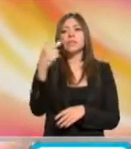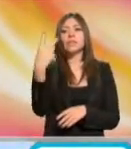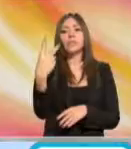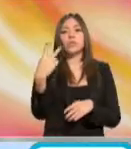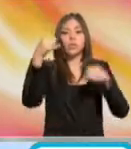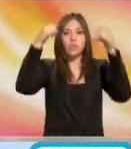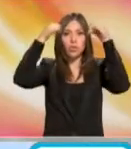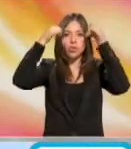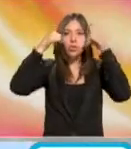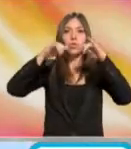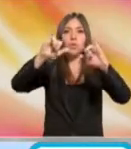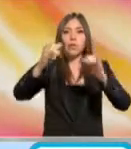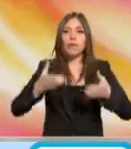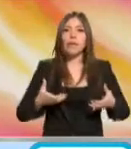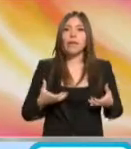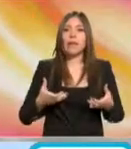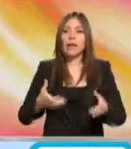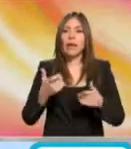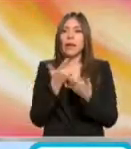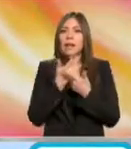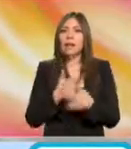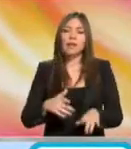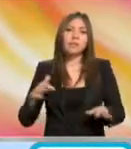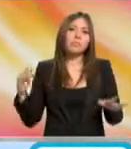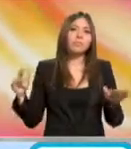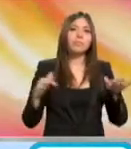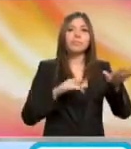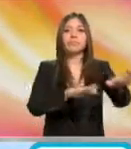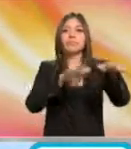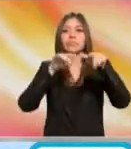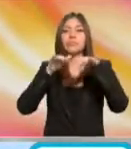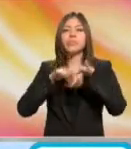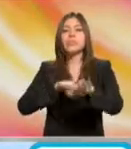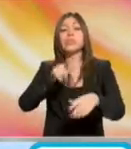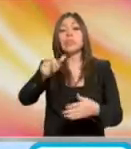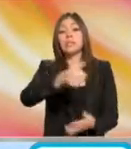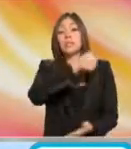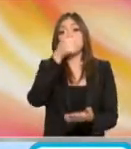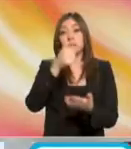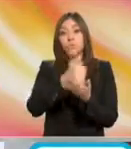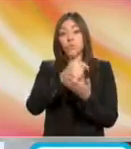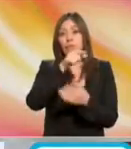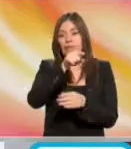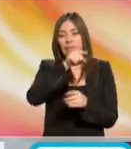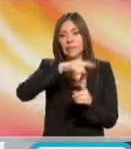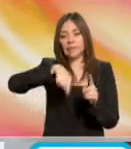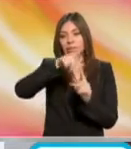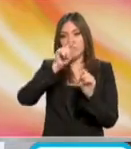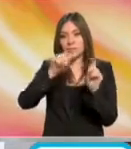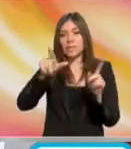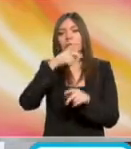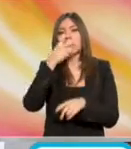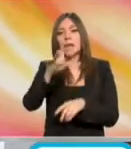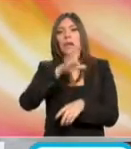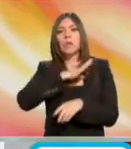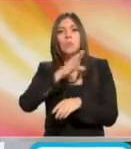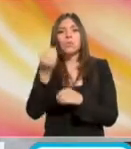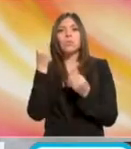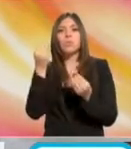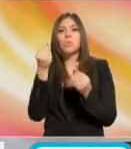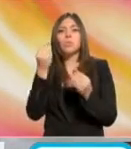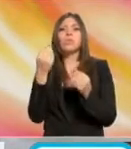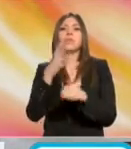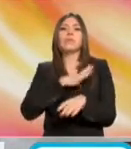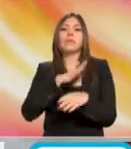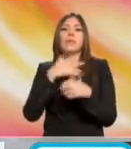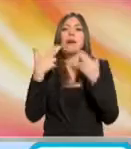por las calles de la ciudad. Es una zona muy taurina, hay muchas haciendas ganaderas, cerealeras y